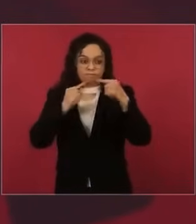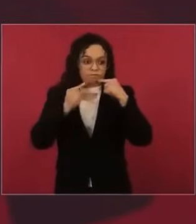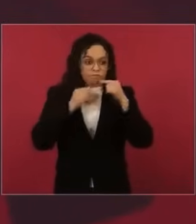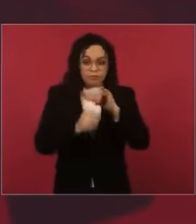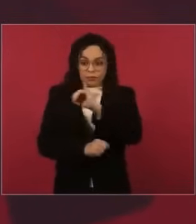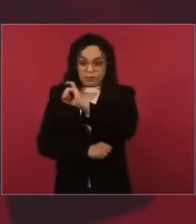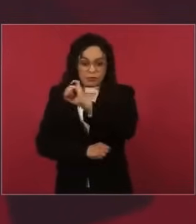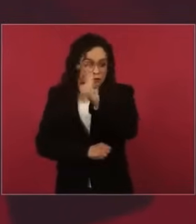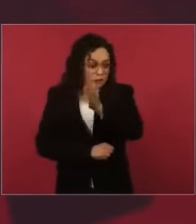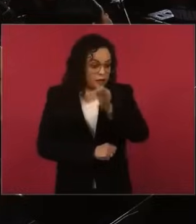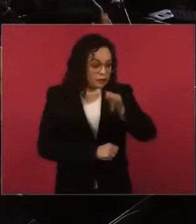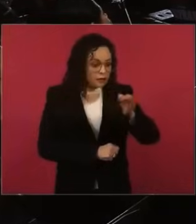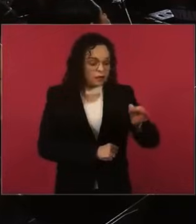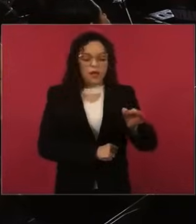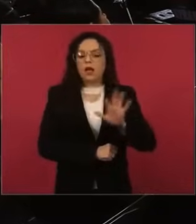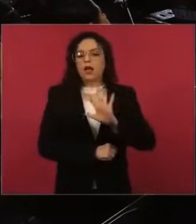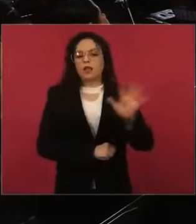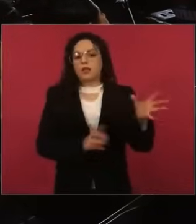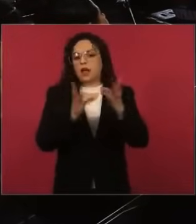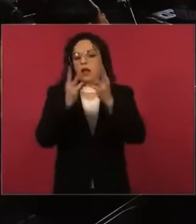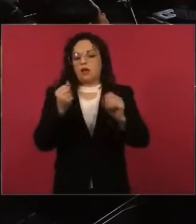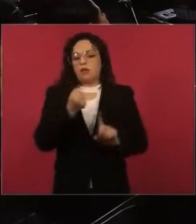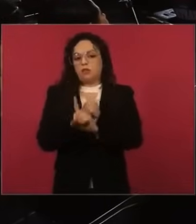Acapulco, Guerrero en este momento.